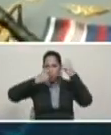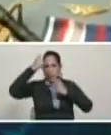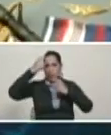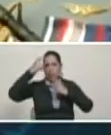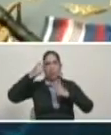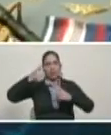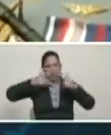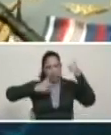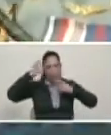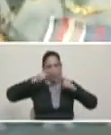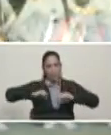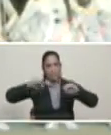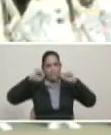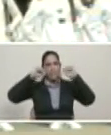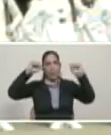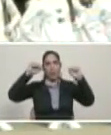vive!